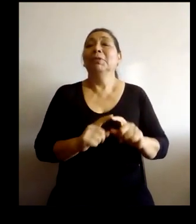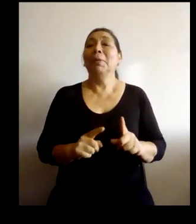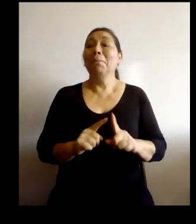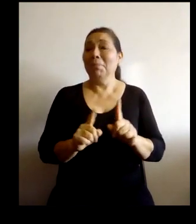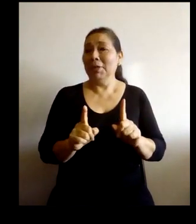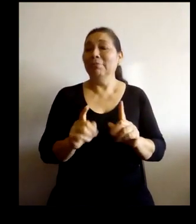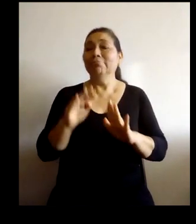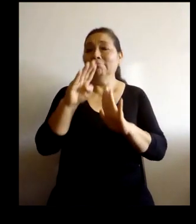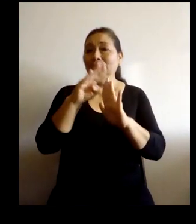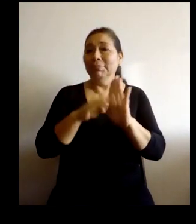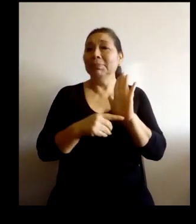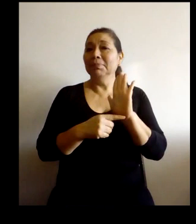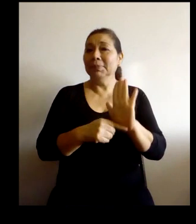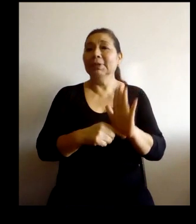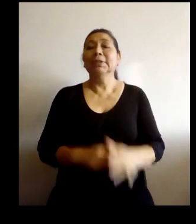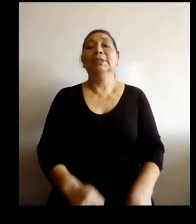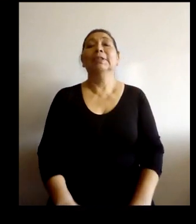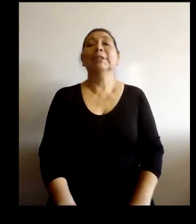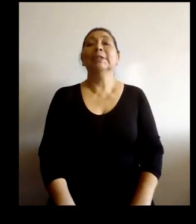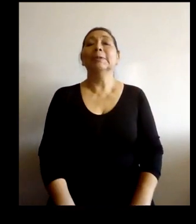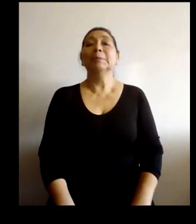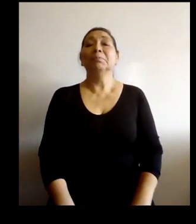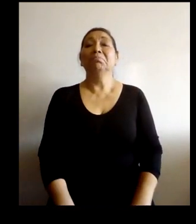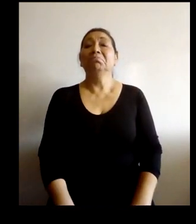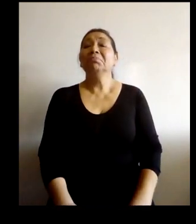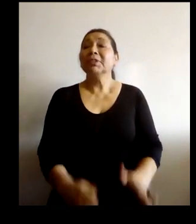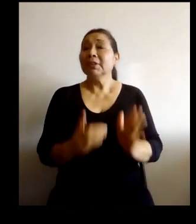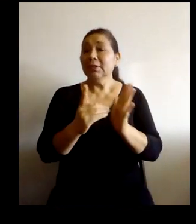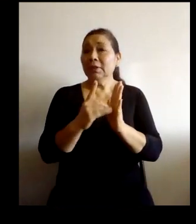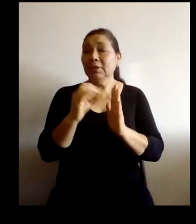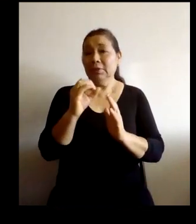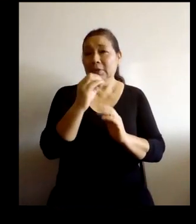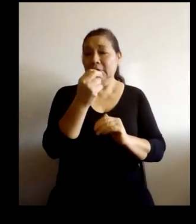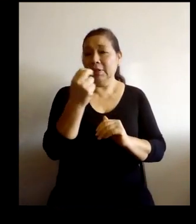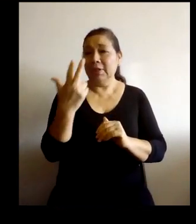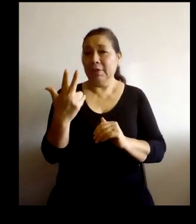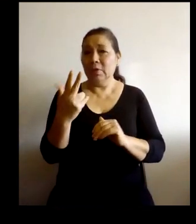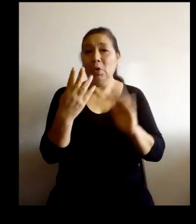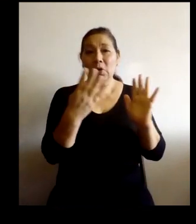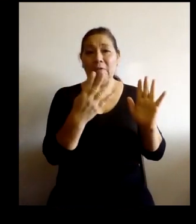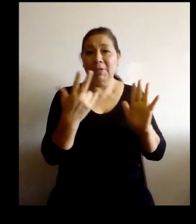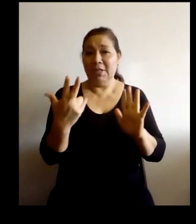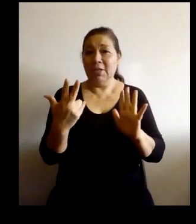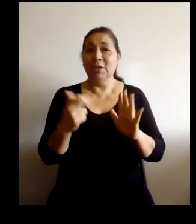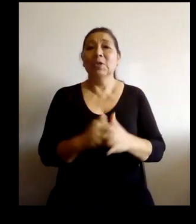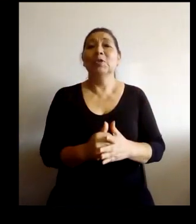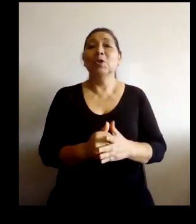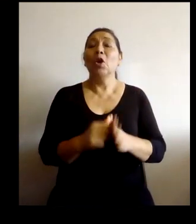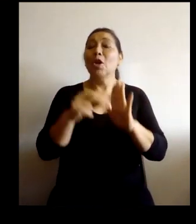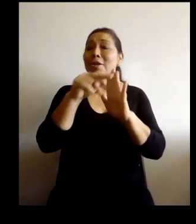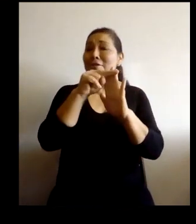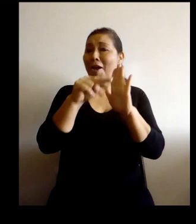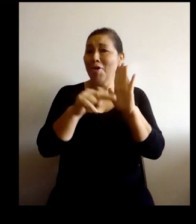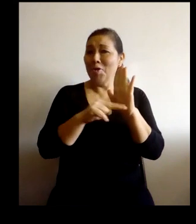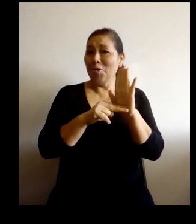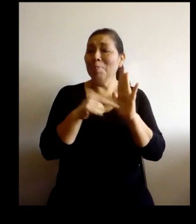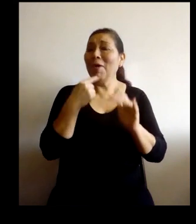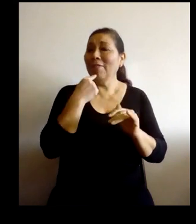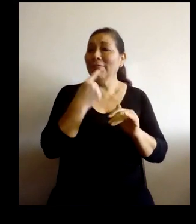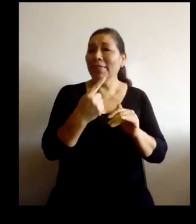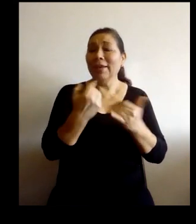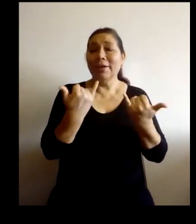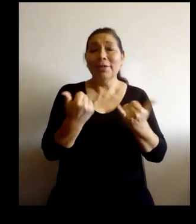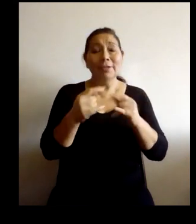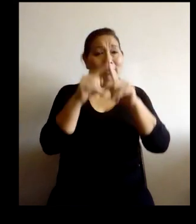padecimiento. Es el menoscabo que se presenta. El Decreto Supremo 00398 SA, las normas técnicas, establecen